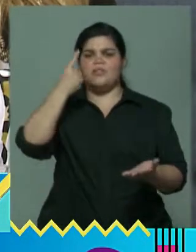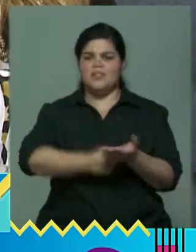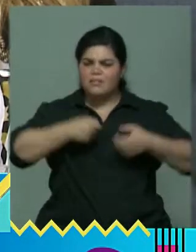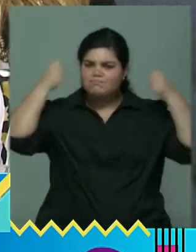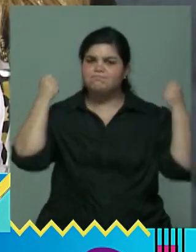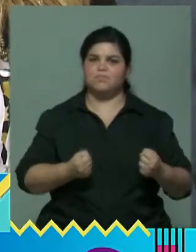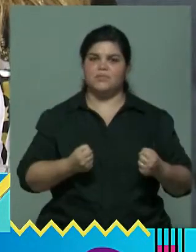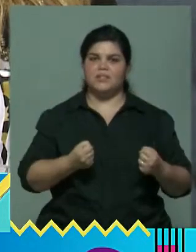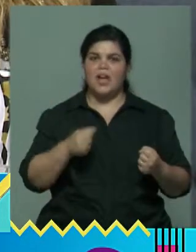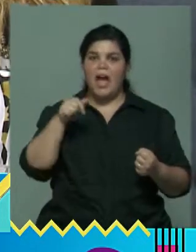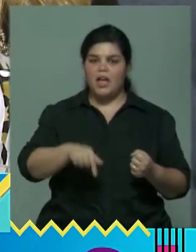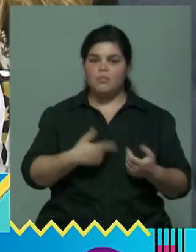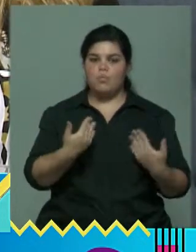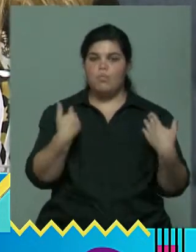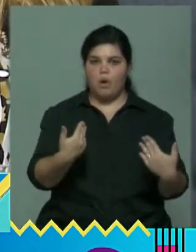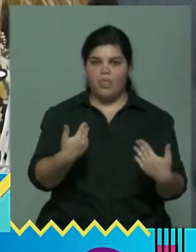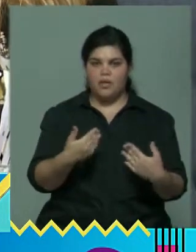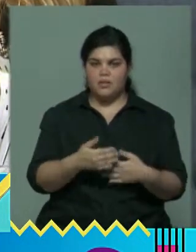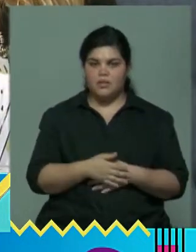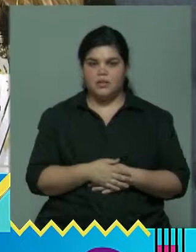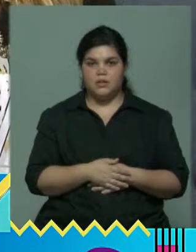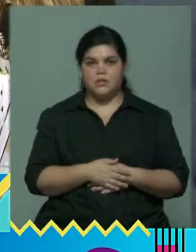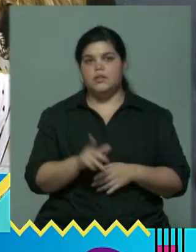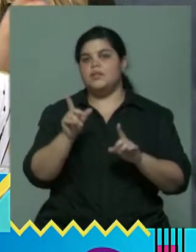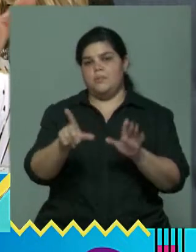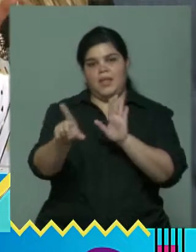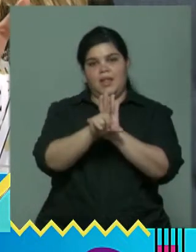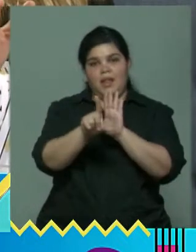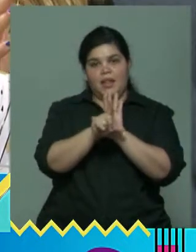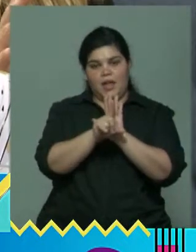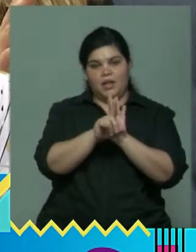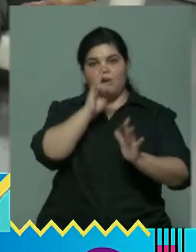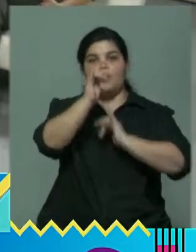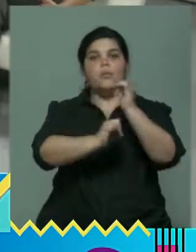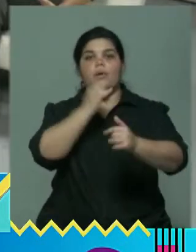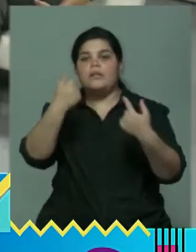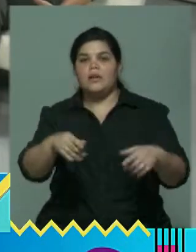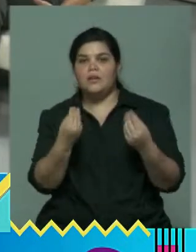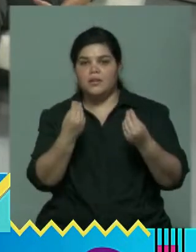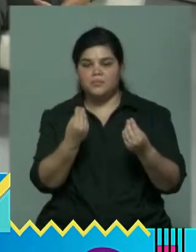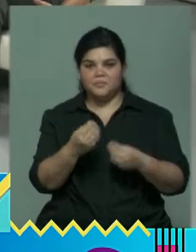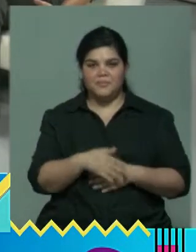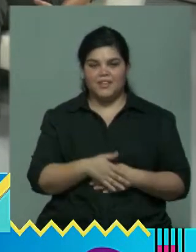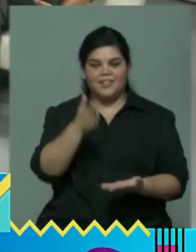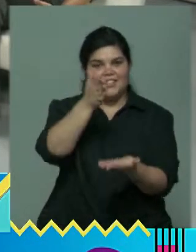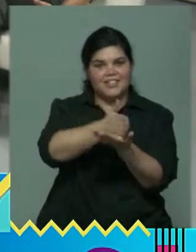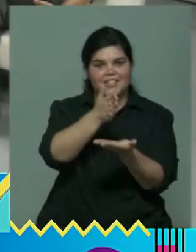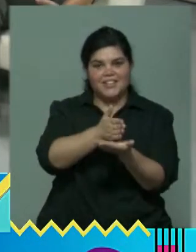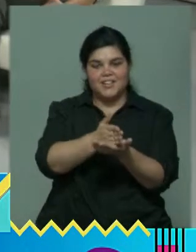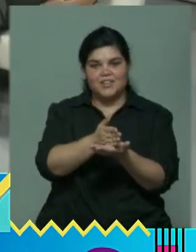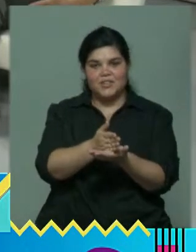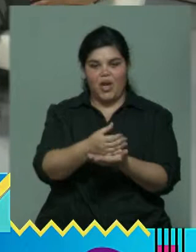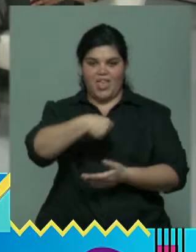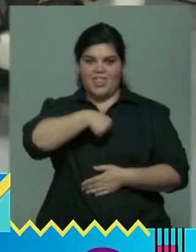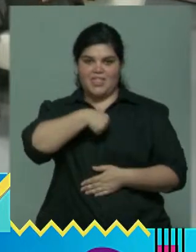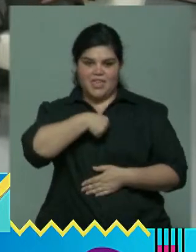poder decidir y tener la oportunidad. Sí, más allá de que la ley lo primero que te dice es que el derecho a la identidad autopercibida, que esto